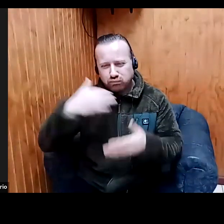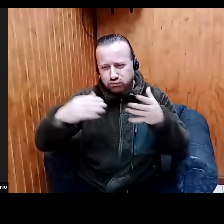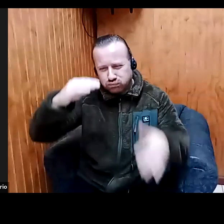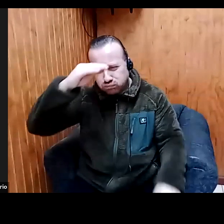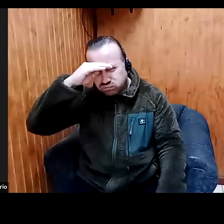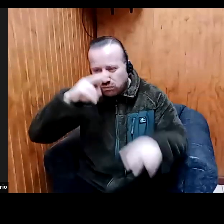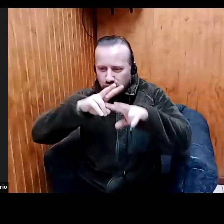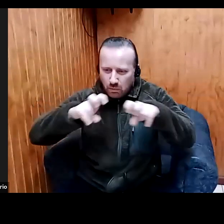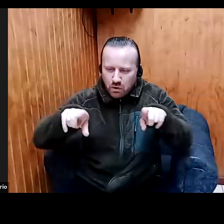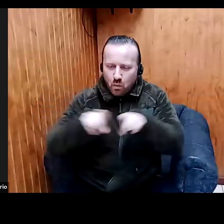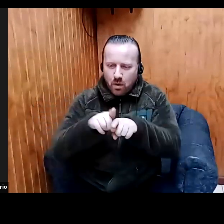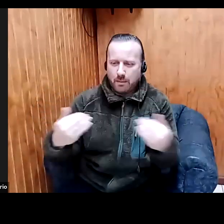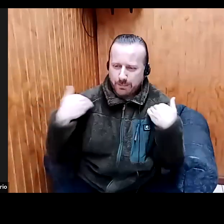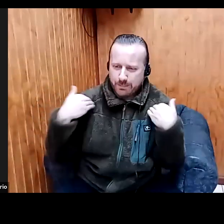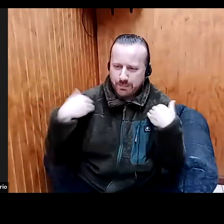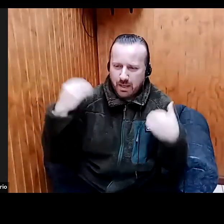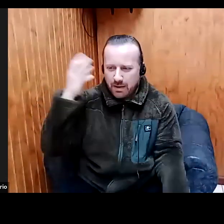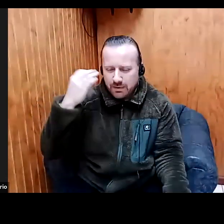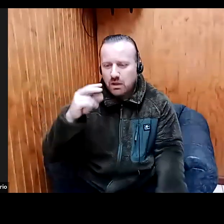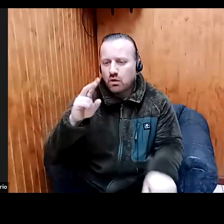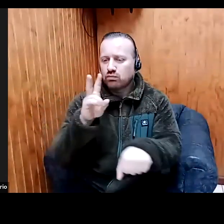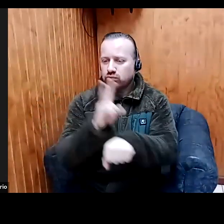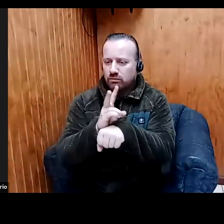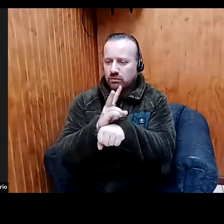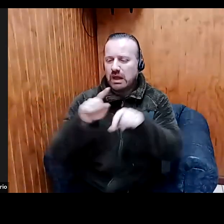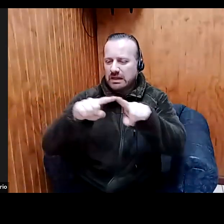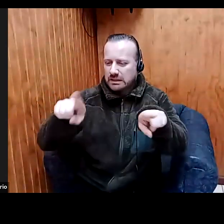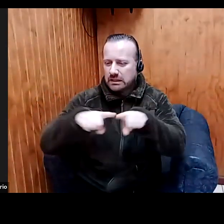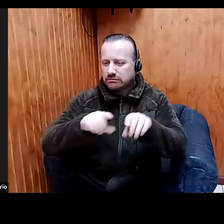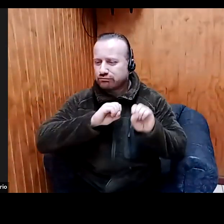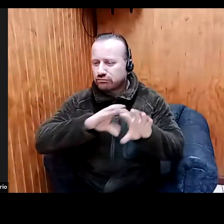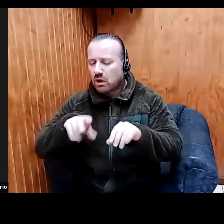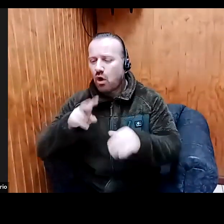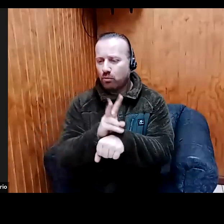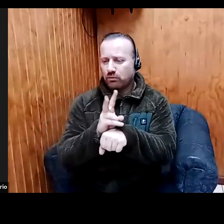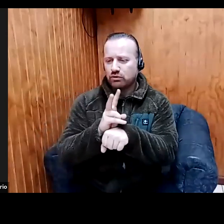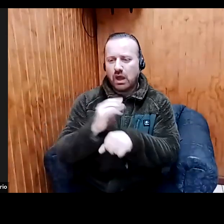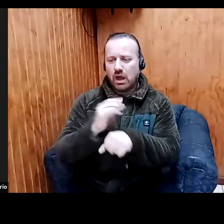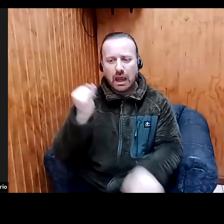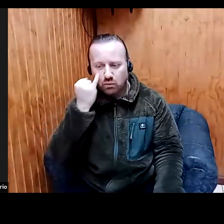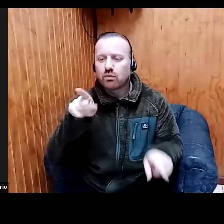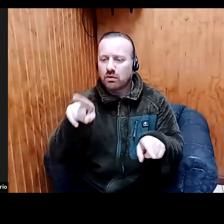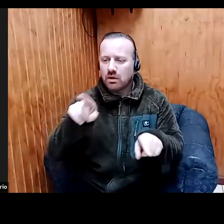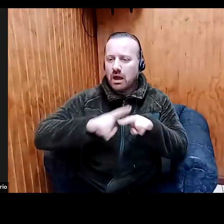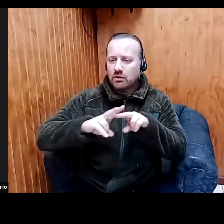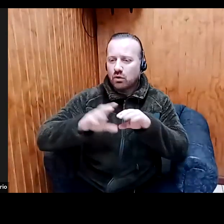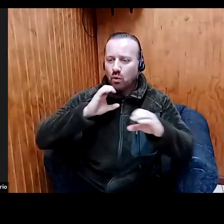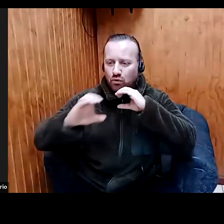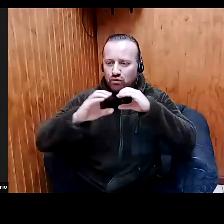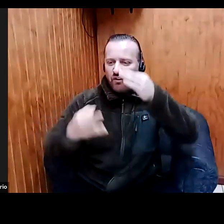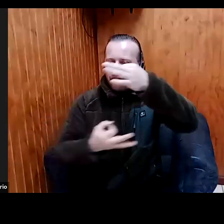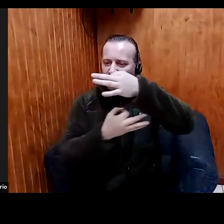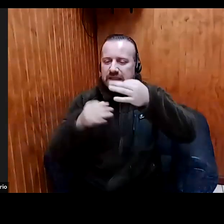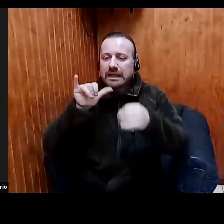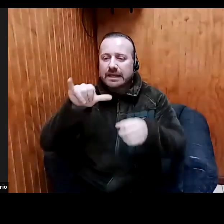la práctica docente de aula, siendo profesor de instituto donde ha impartido cursos de física y química. Y en los